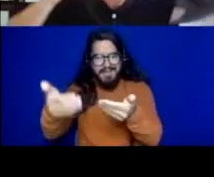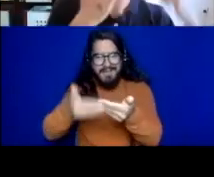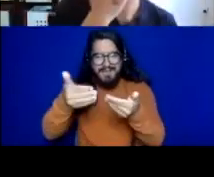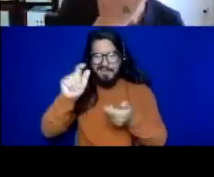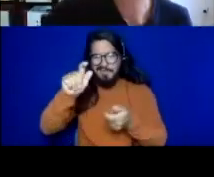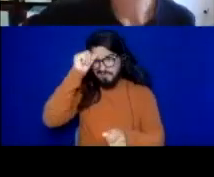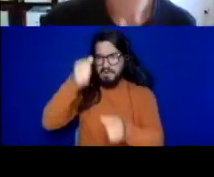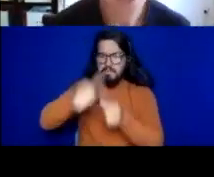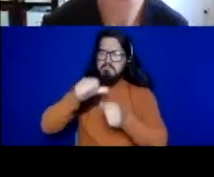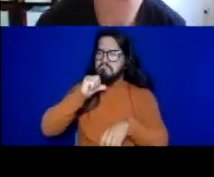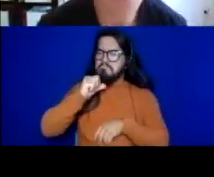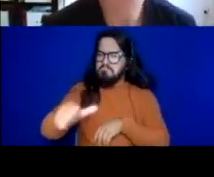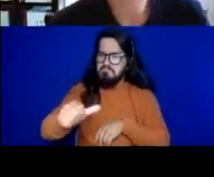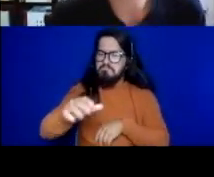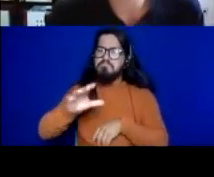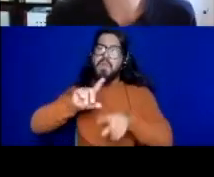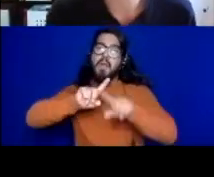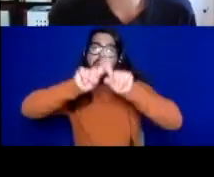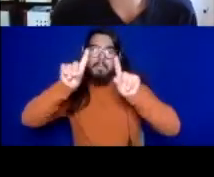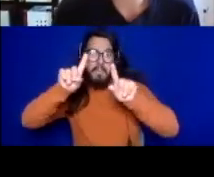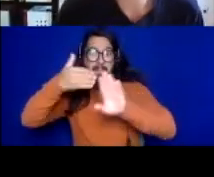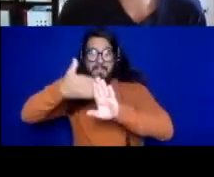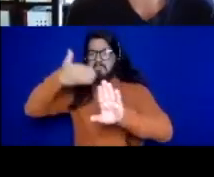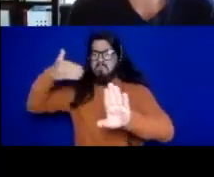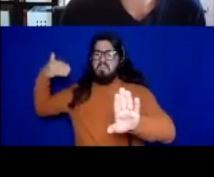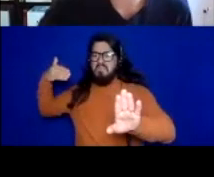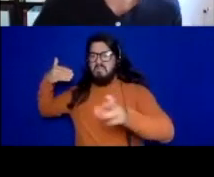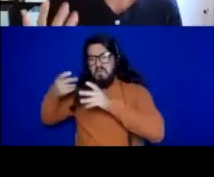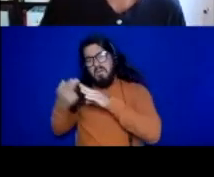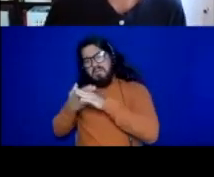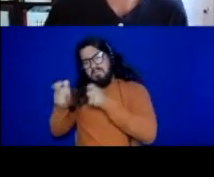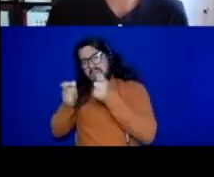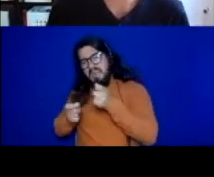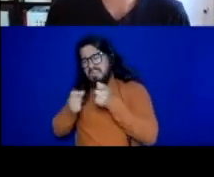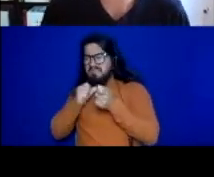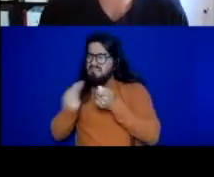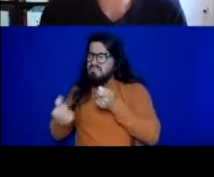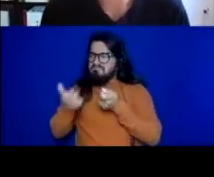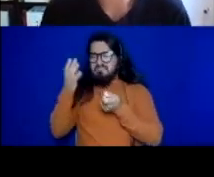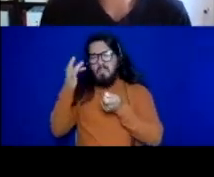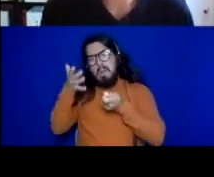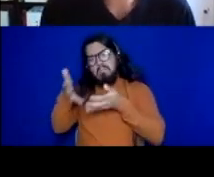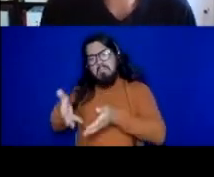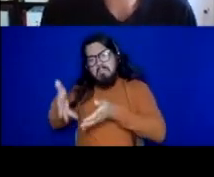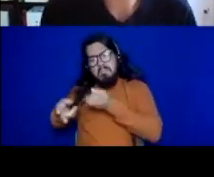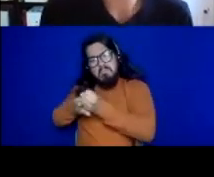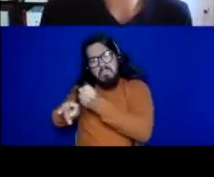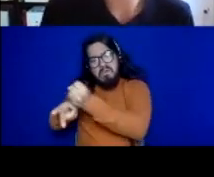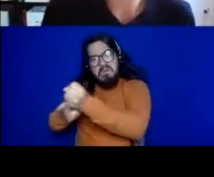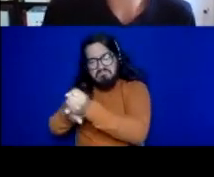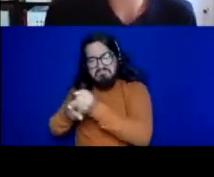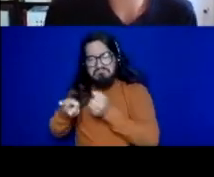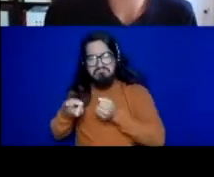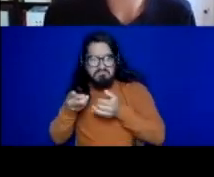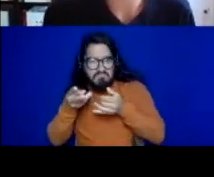no tengo que acordar. Antes de utilizar el manejador de contraseña nunca las cambiaba frecuentemente porque estoy tratando de grabarlas todas,